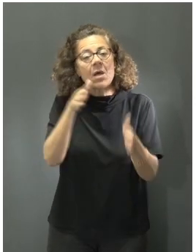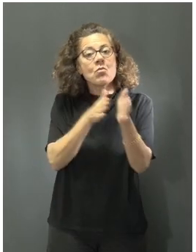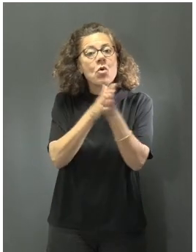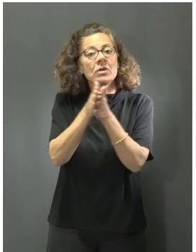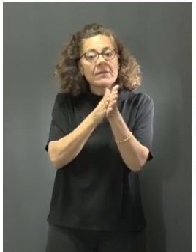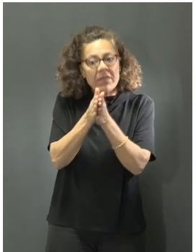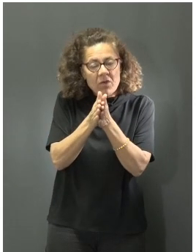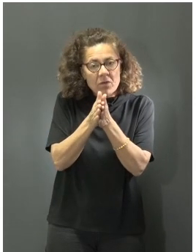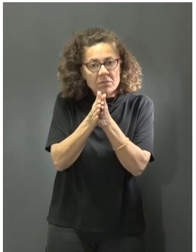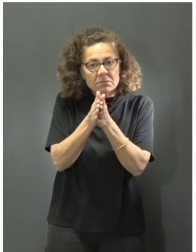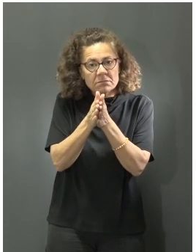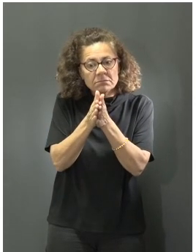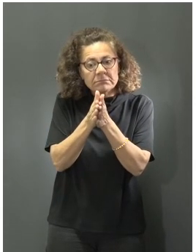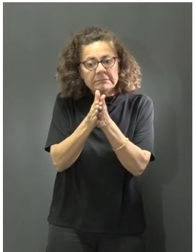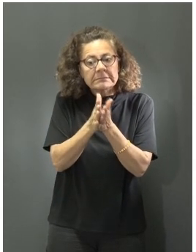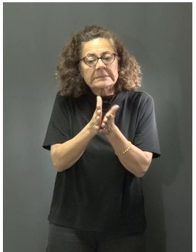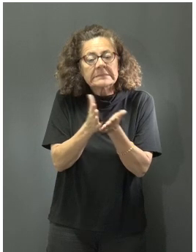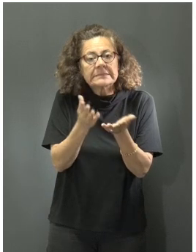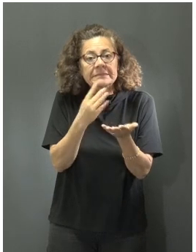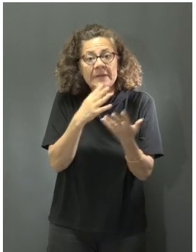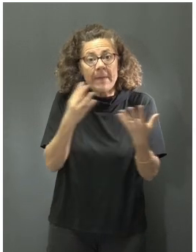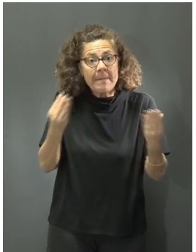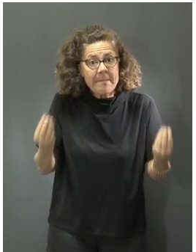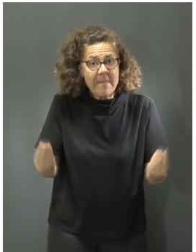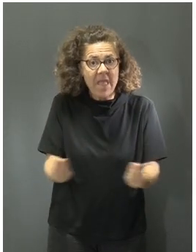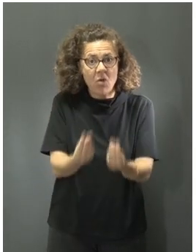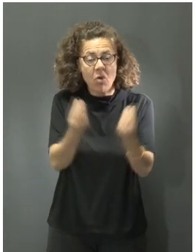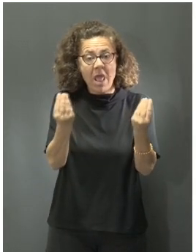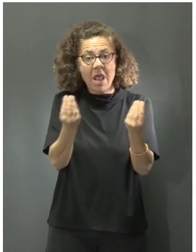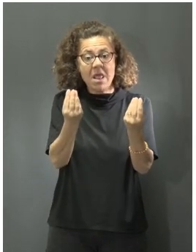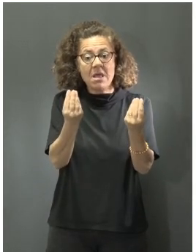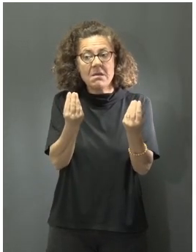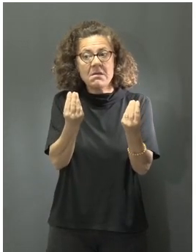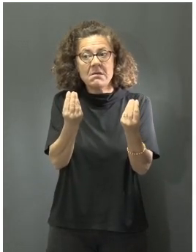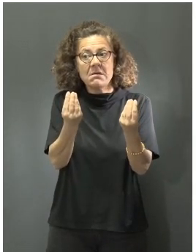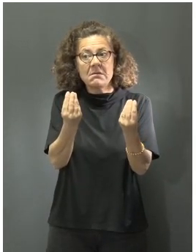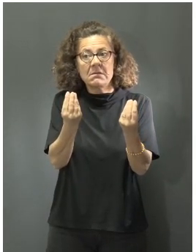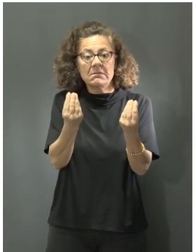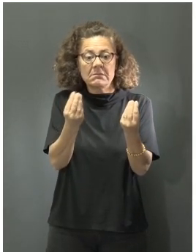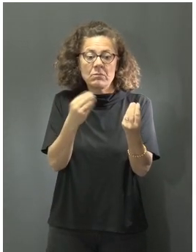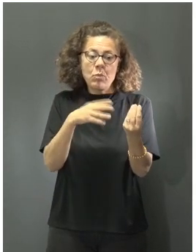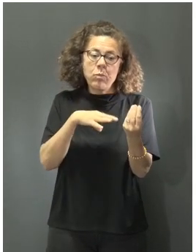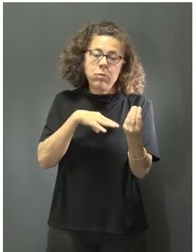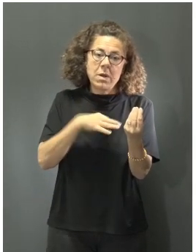por mejorar, yo creo que quizá